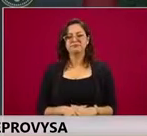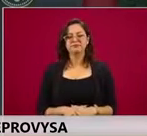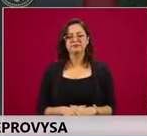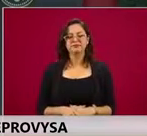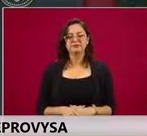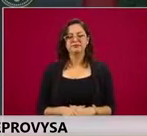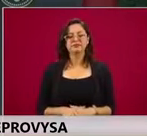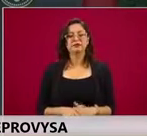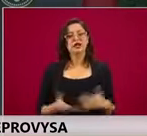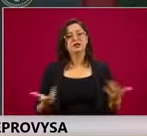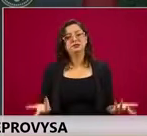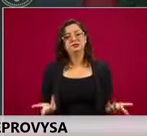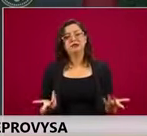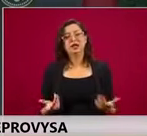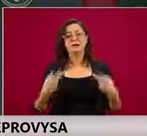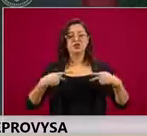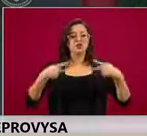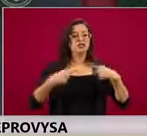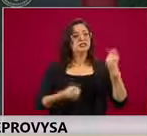políticamente